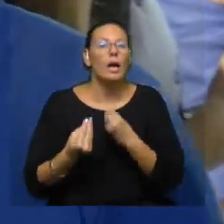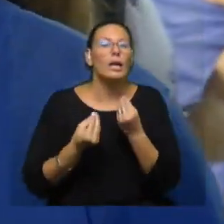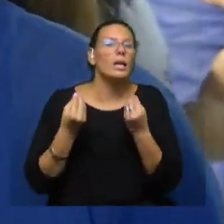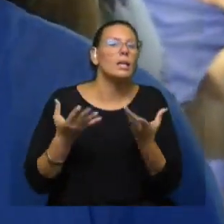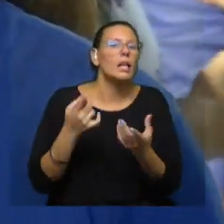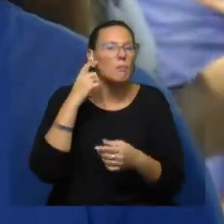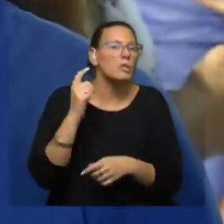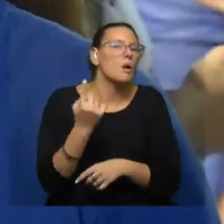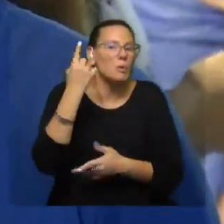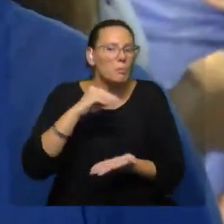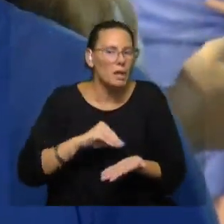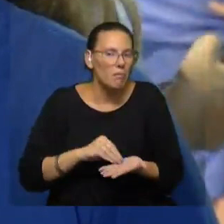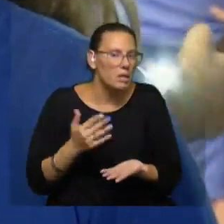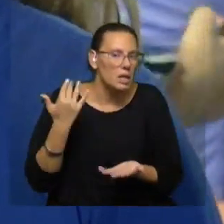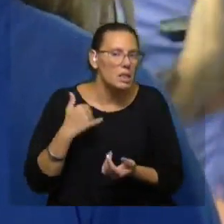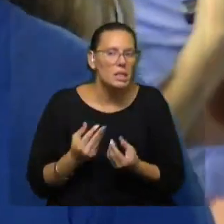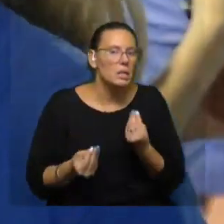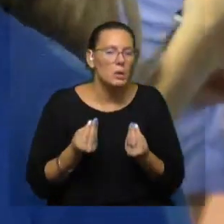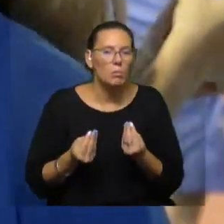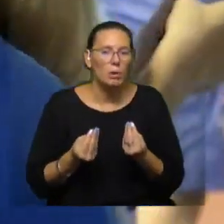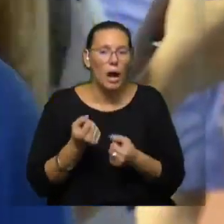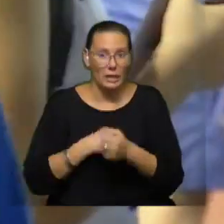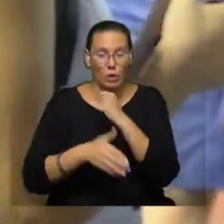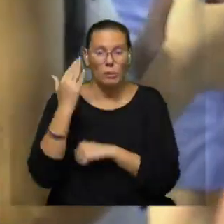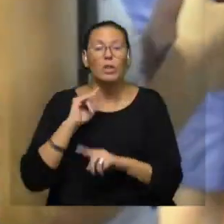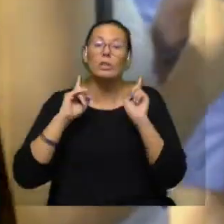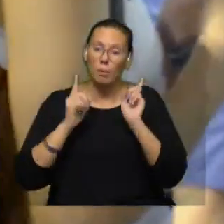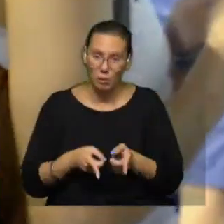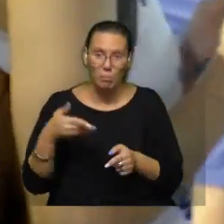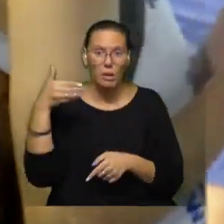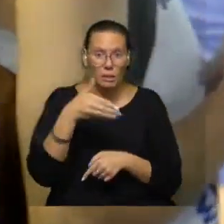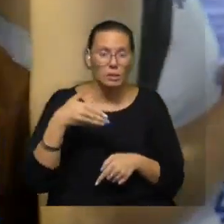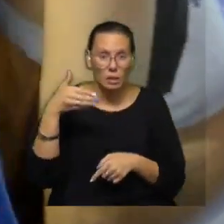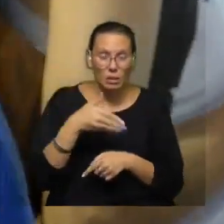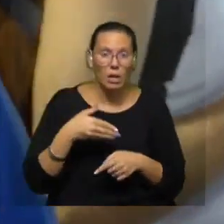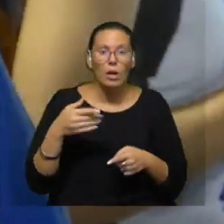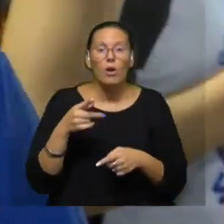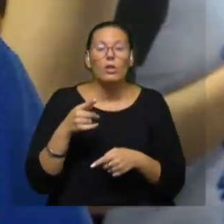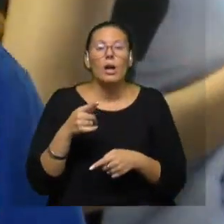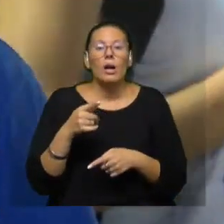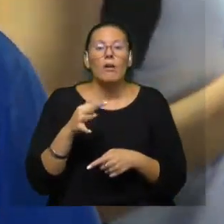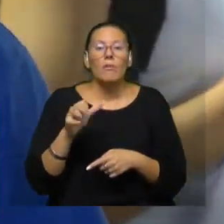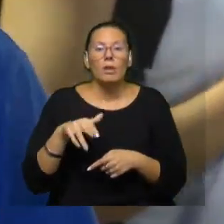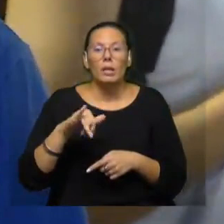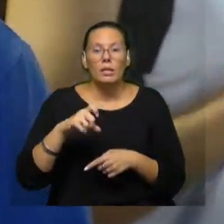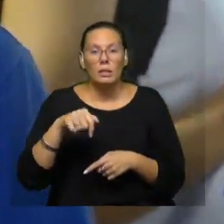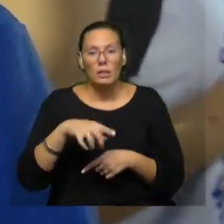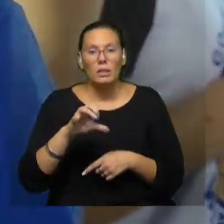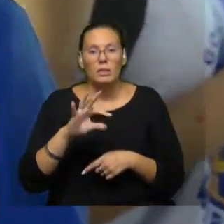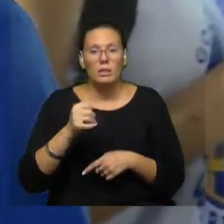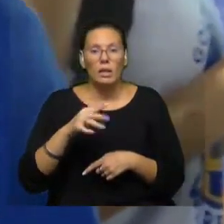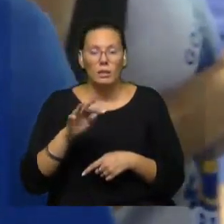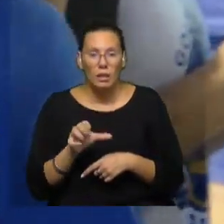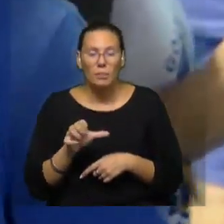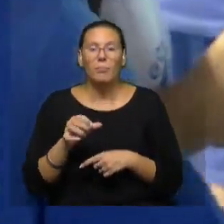si fue tu primera experiencia, cómo te sentiste. No, el año pasado también estuvimos, nos tocó con Phoenix Suns, este año nos tocó con Golden State. Nada, estábamos